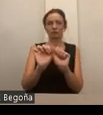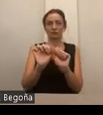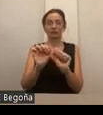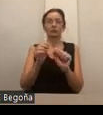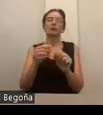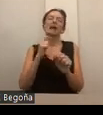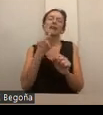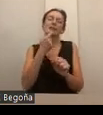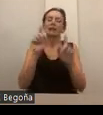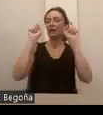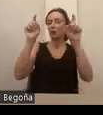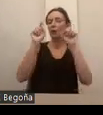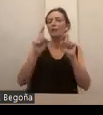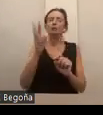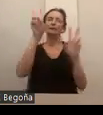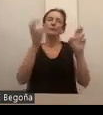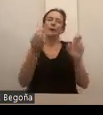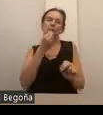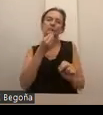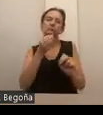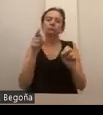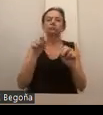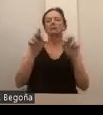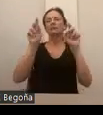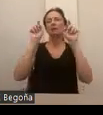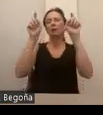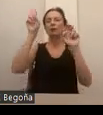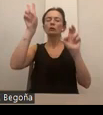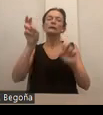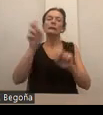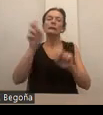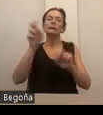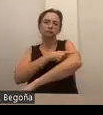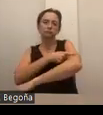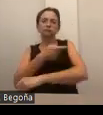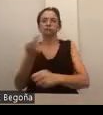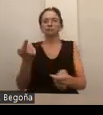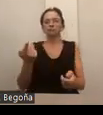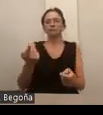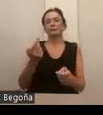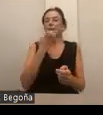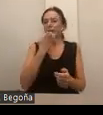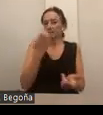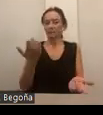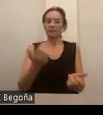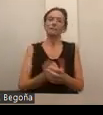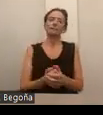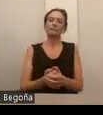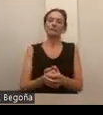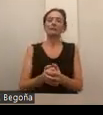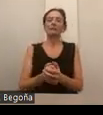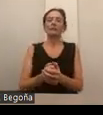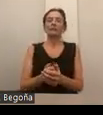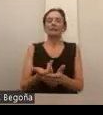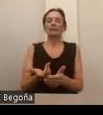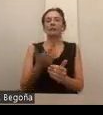una educación nutricional, una educación en ejercicio, en ejercicio físico, por ejemplo.